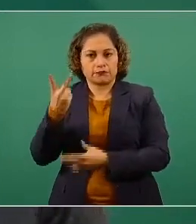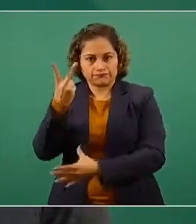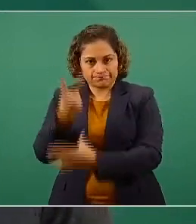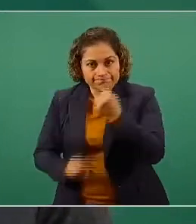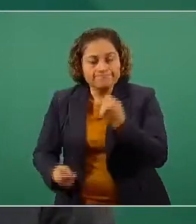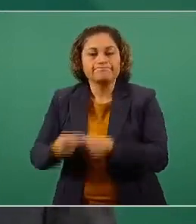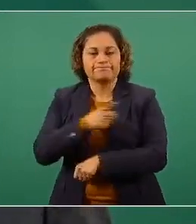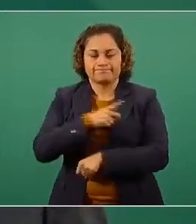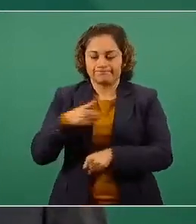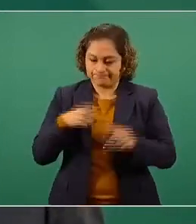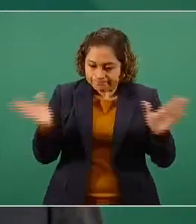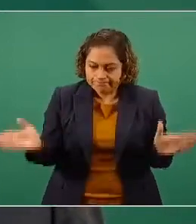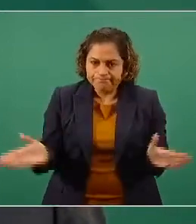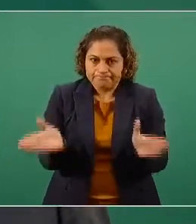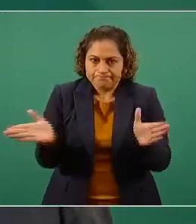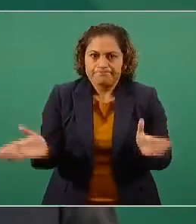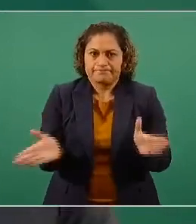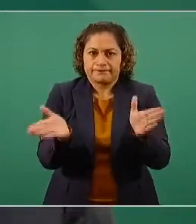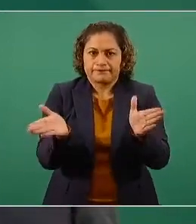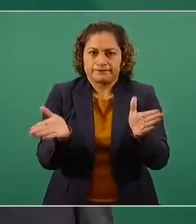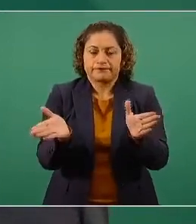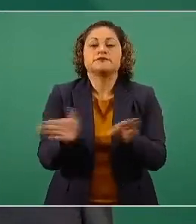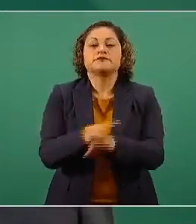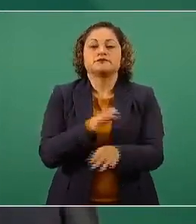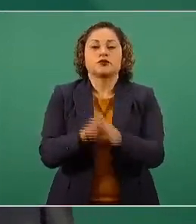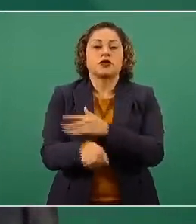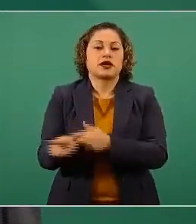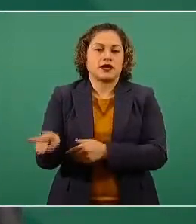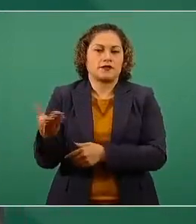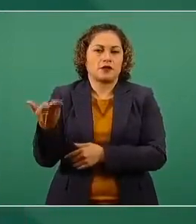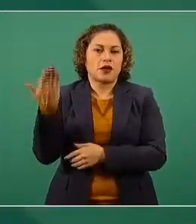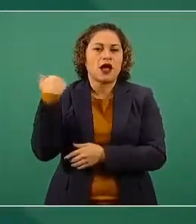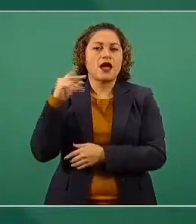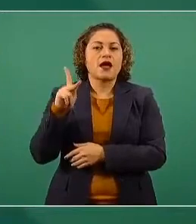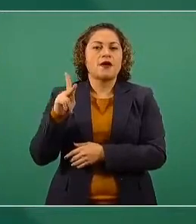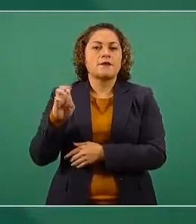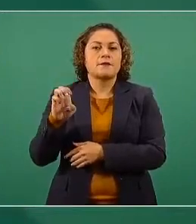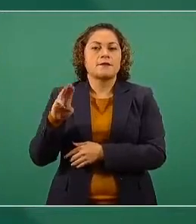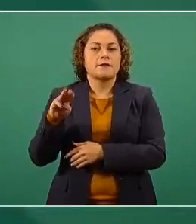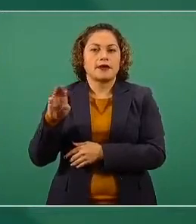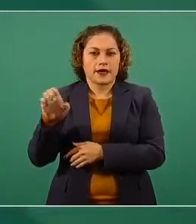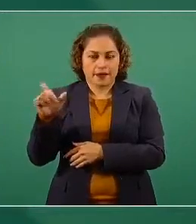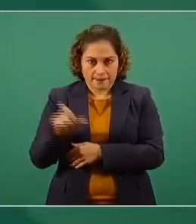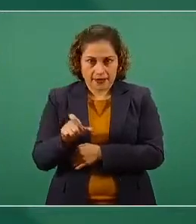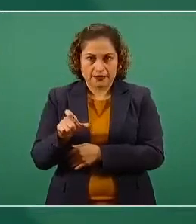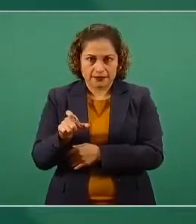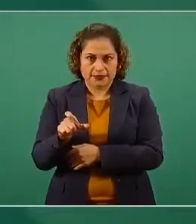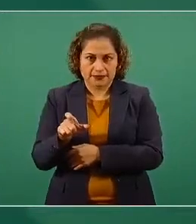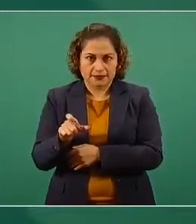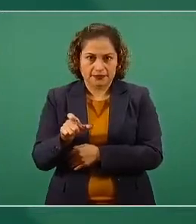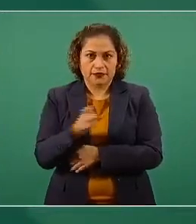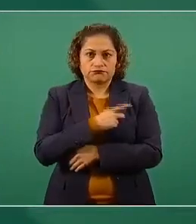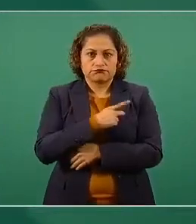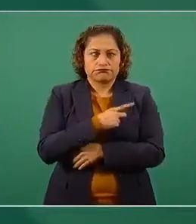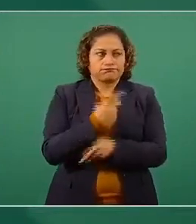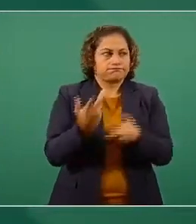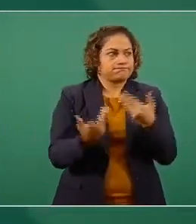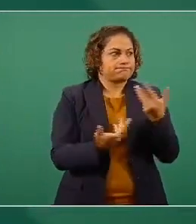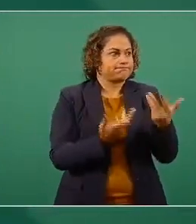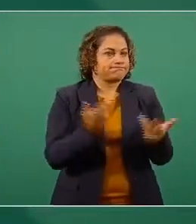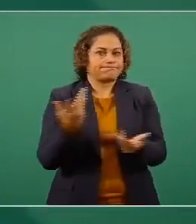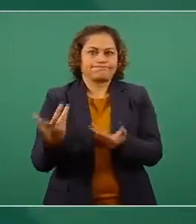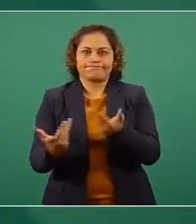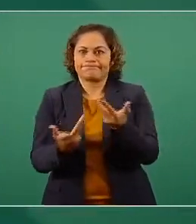En el caso de Pemex se quedó solo, y eso porque no les dio tiempo,